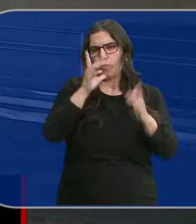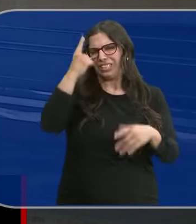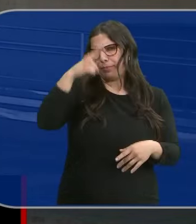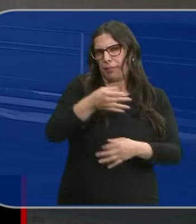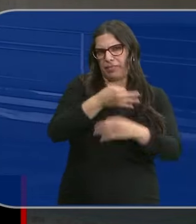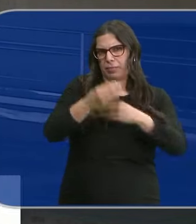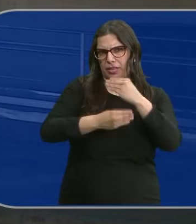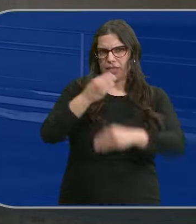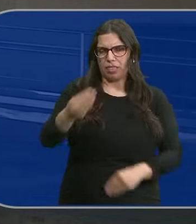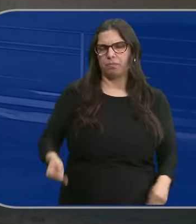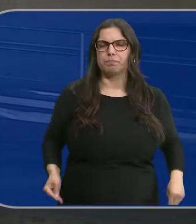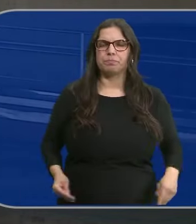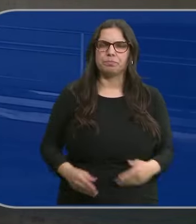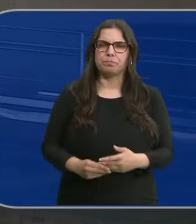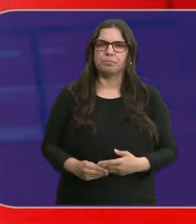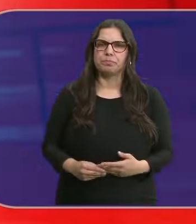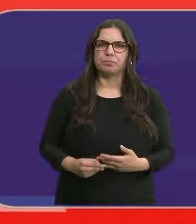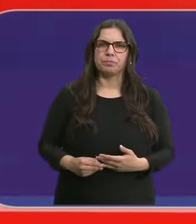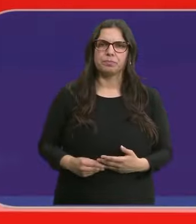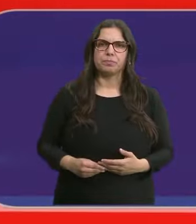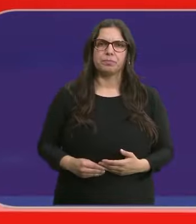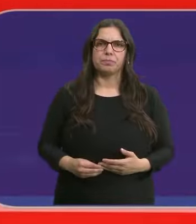más detalles.